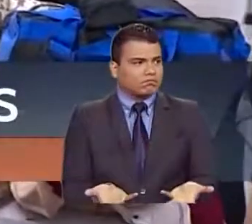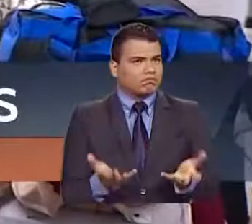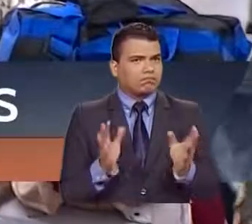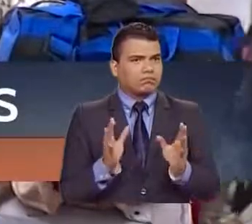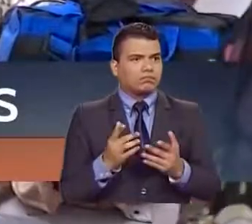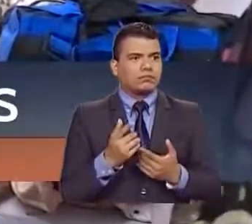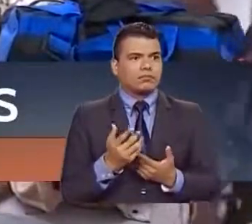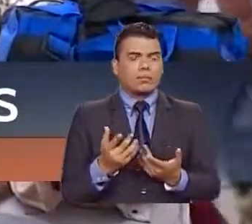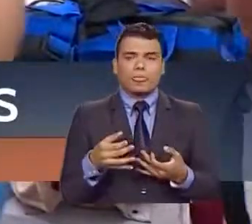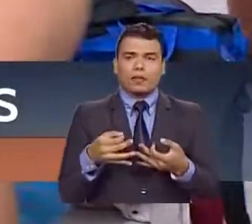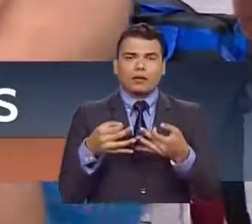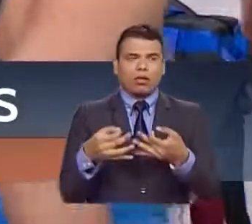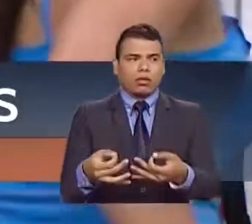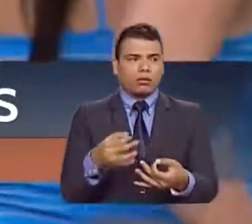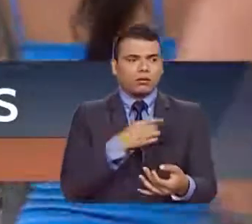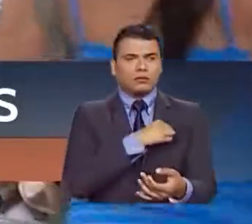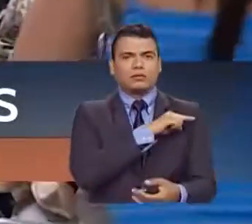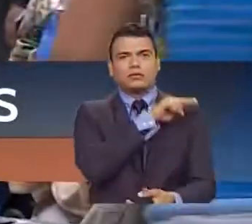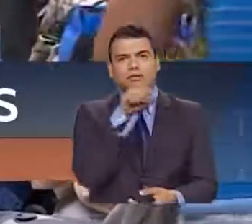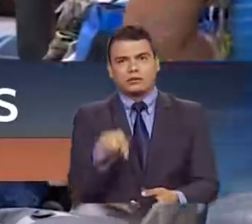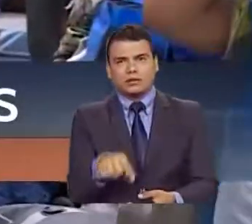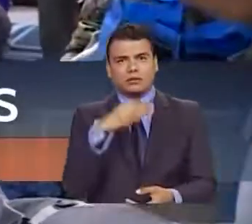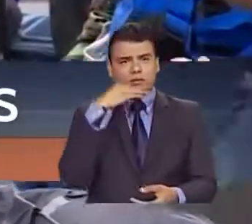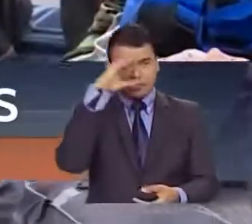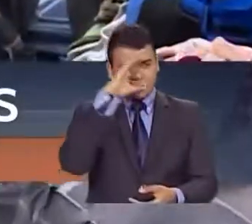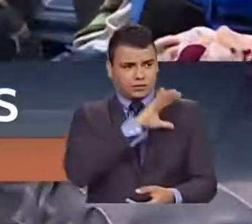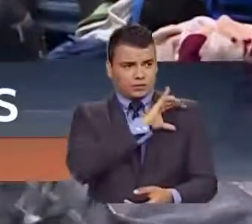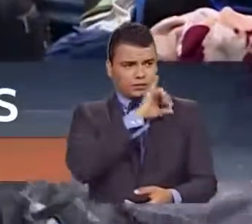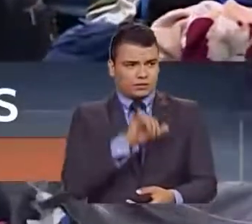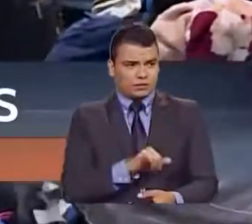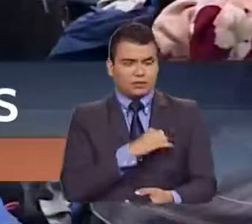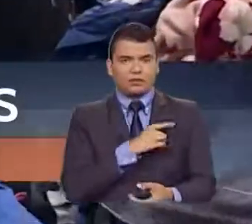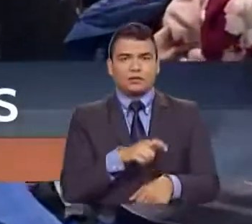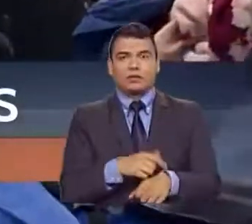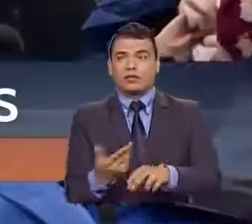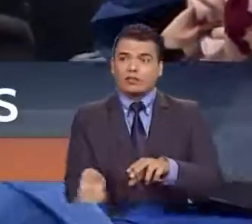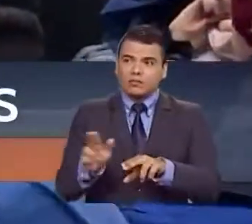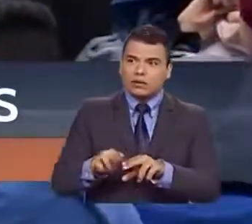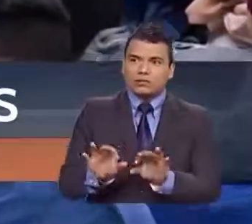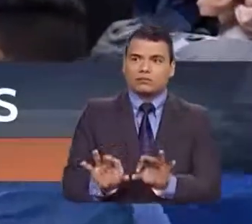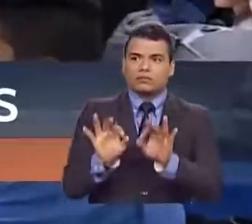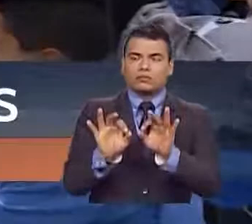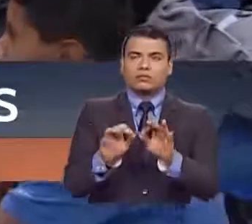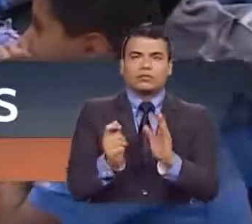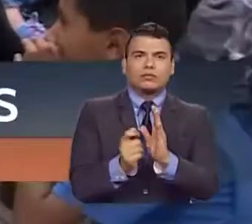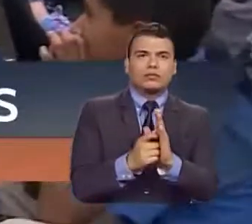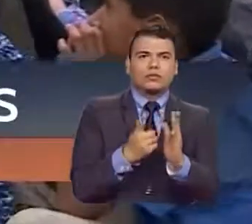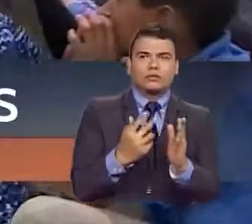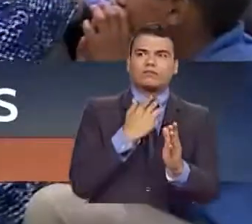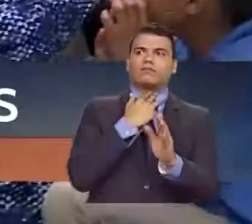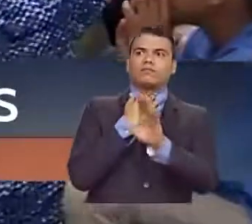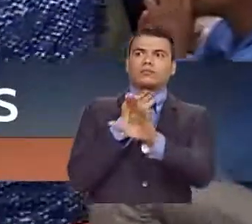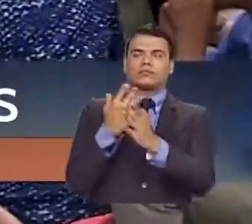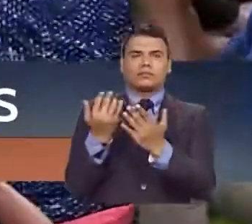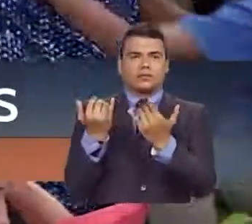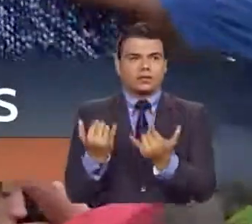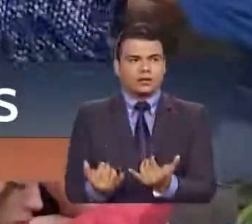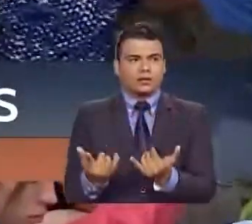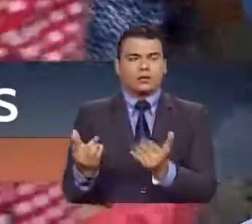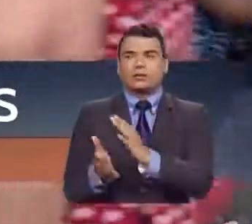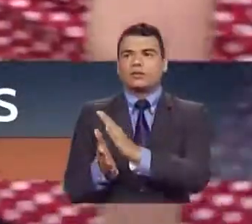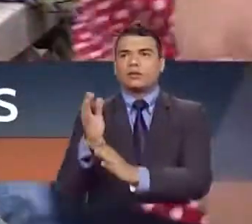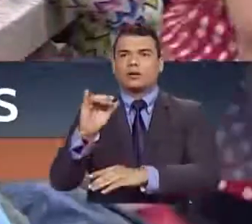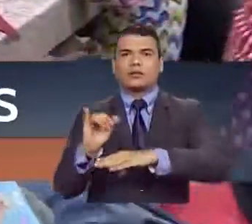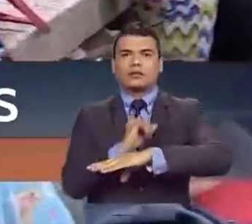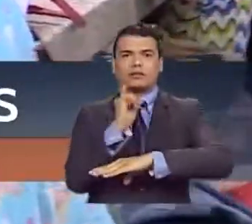ya me estoy retrasando. Yo he venido de Medellín hasta Cali porque era ganar más tiempo. Pero resulta que me encuentro con eso de que no hay pases y peales y